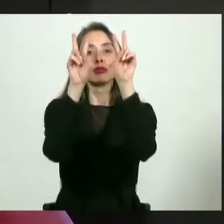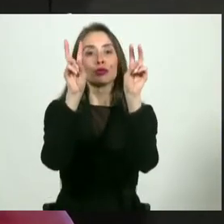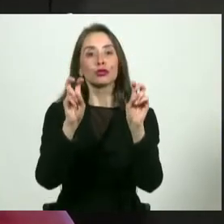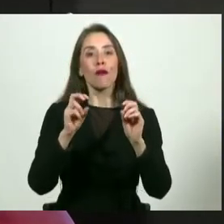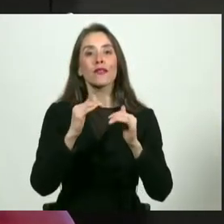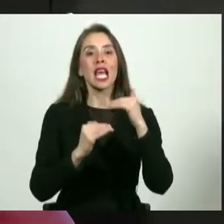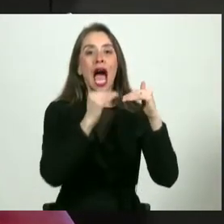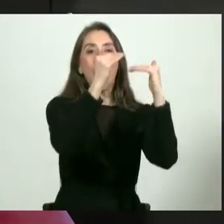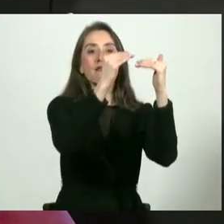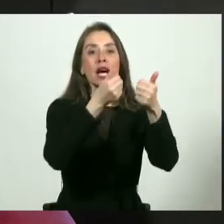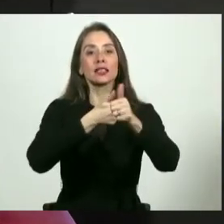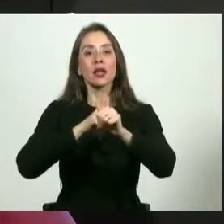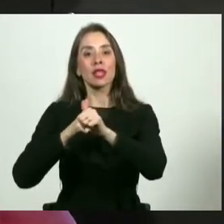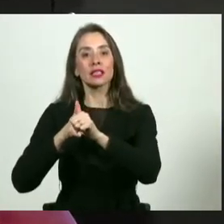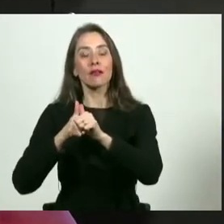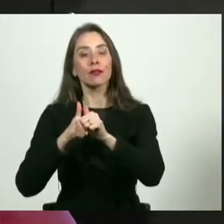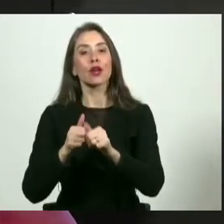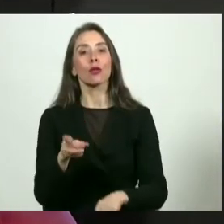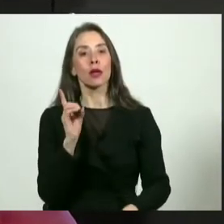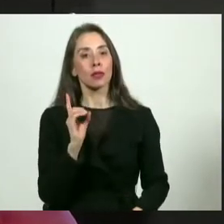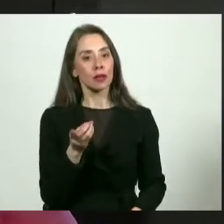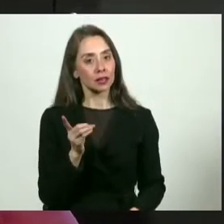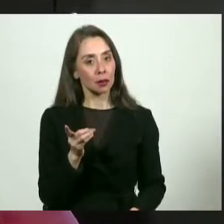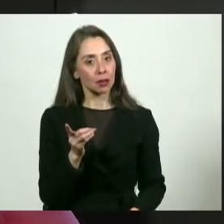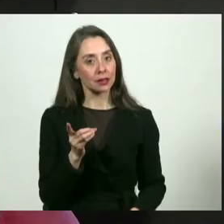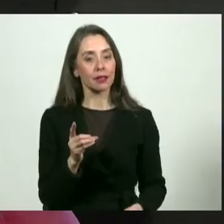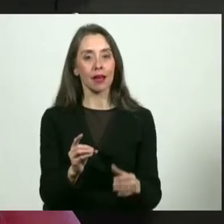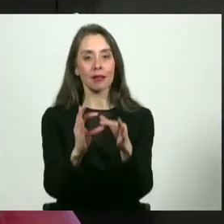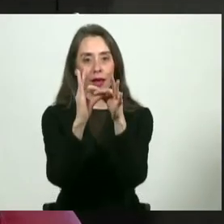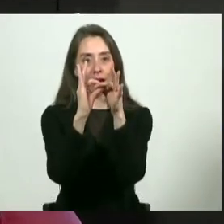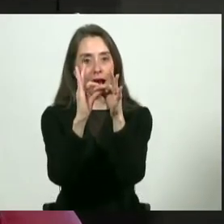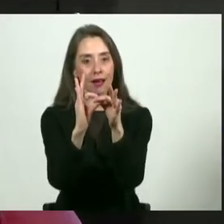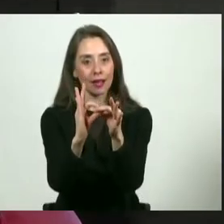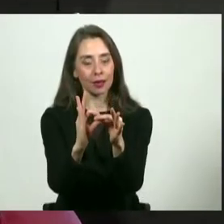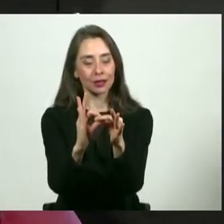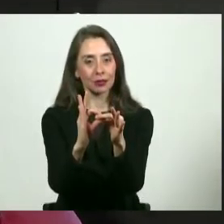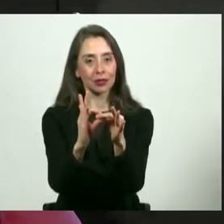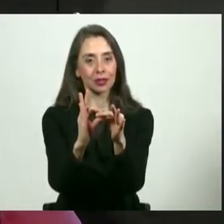con discapacidad. Es simple, o sea, hay que perder el miedo,